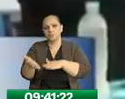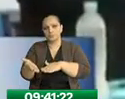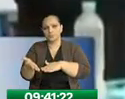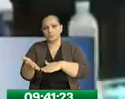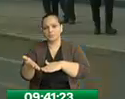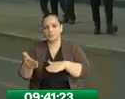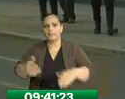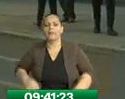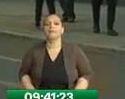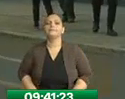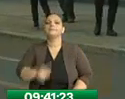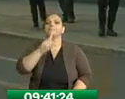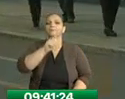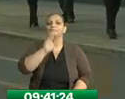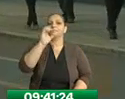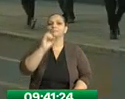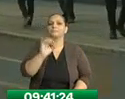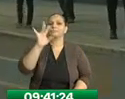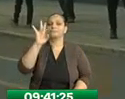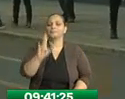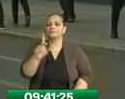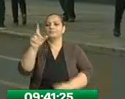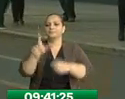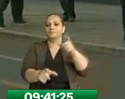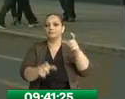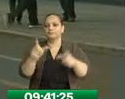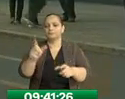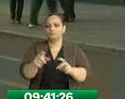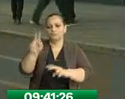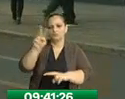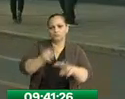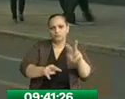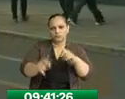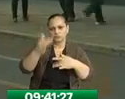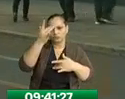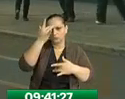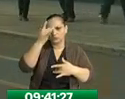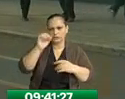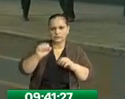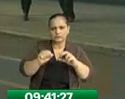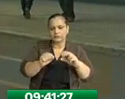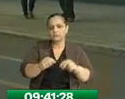de 107 decesos probables por esa enfermedad.